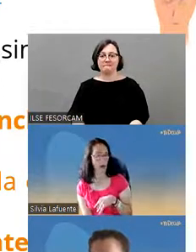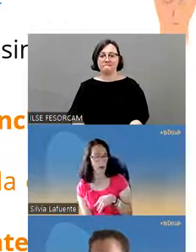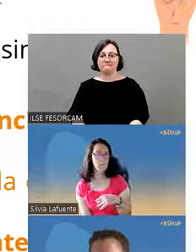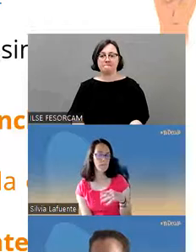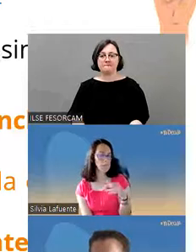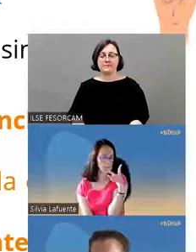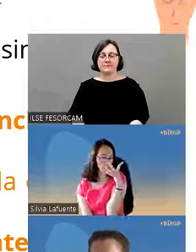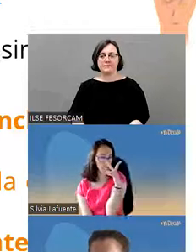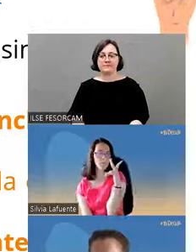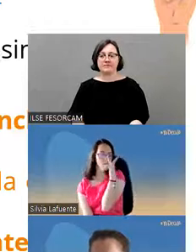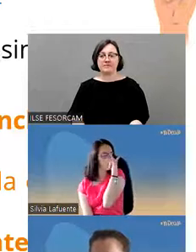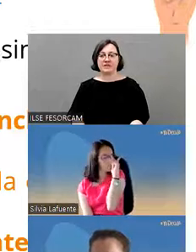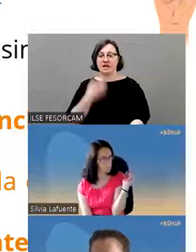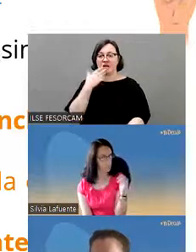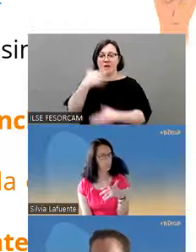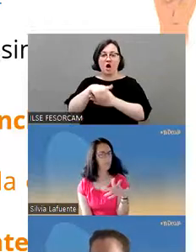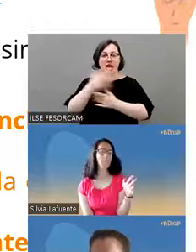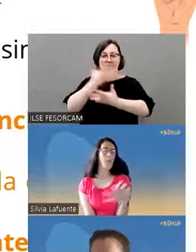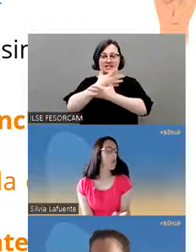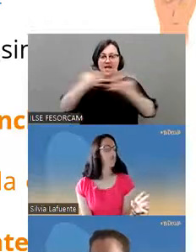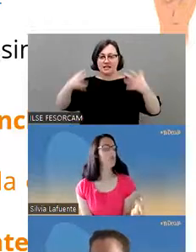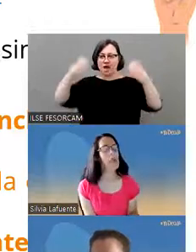iluminada. Con calles anchas y bien iluminadas.